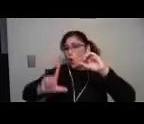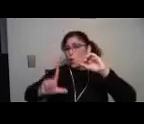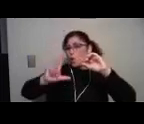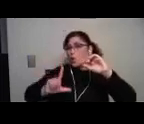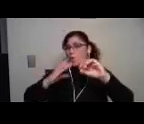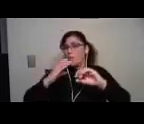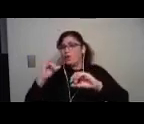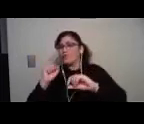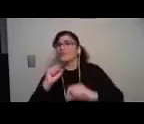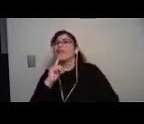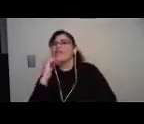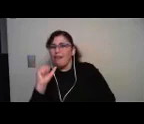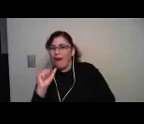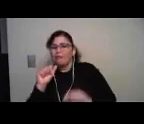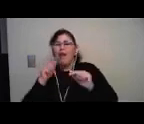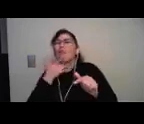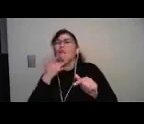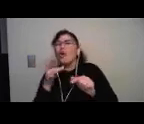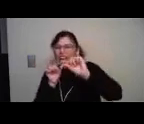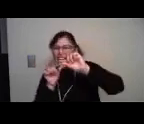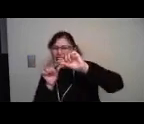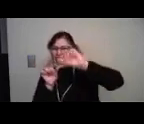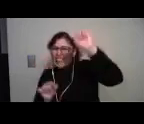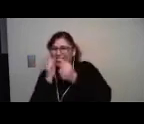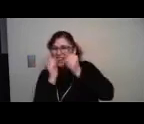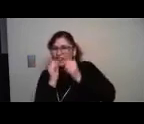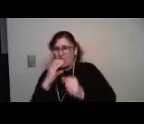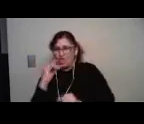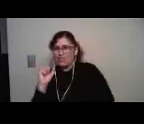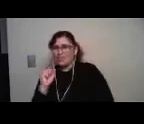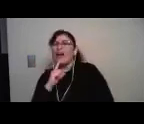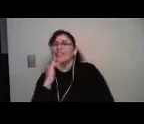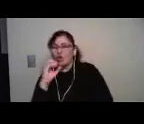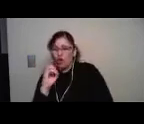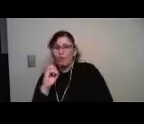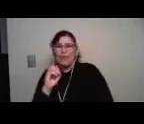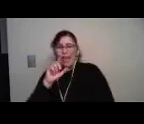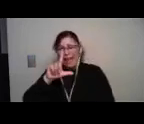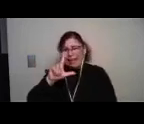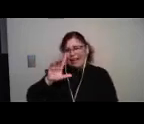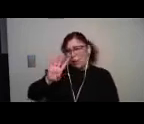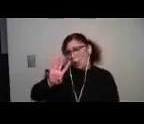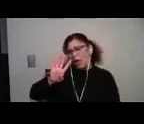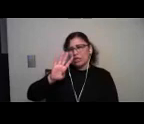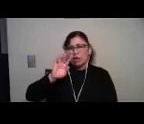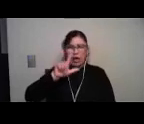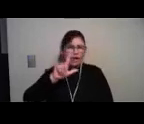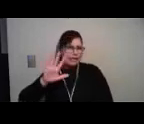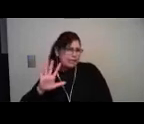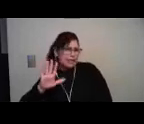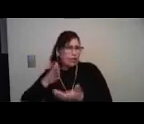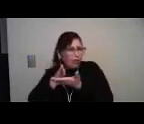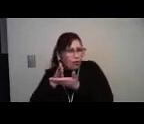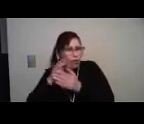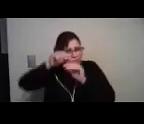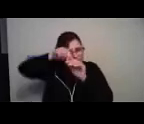ya porque el nervio ciático se origina entre L5, perdón, se origina entre L4, L5 y S, o